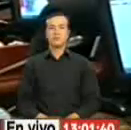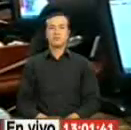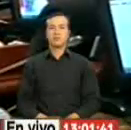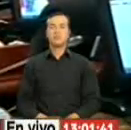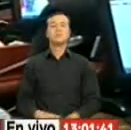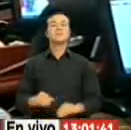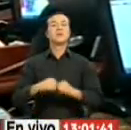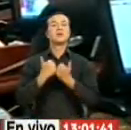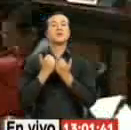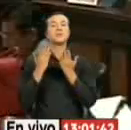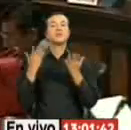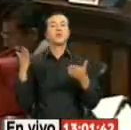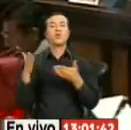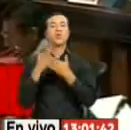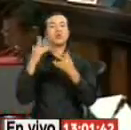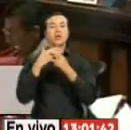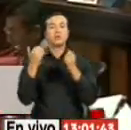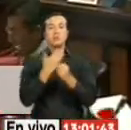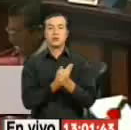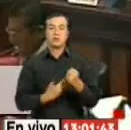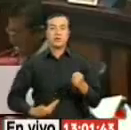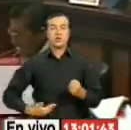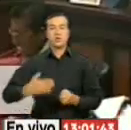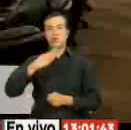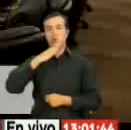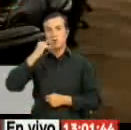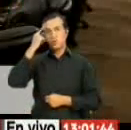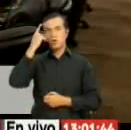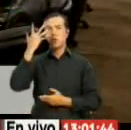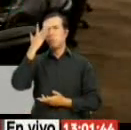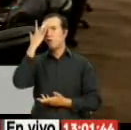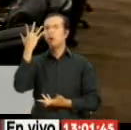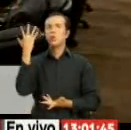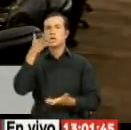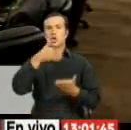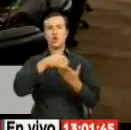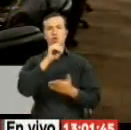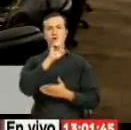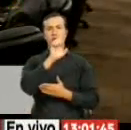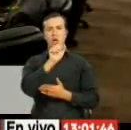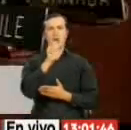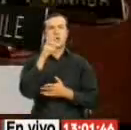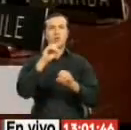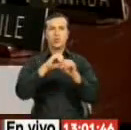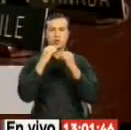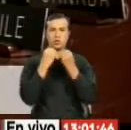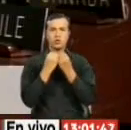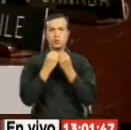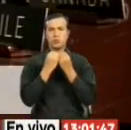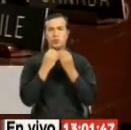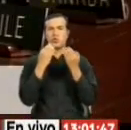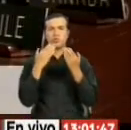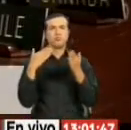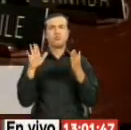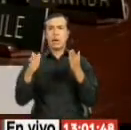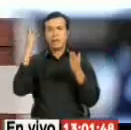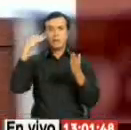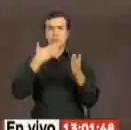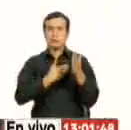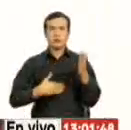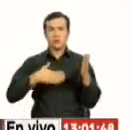asambleístas cuestionan al ex presidente rafael correa por acudir ante la oea organismo cuestionado durante su